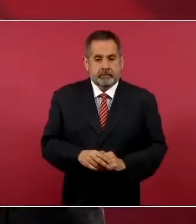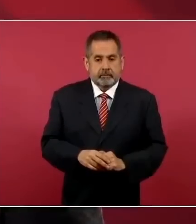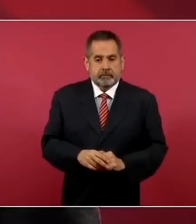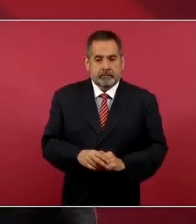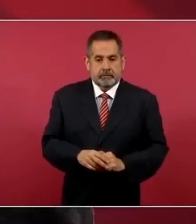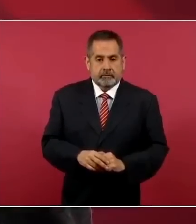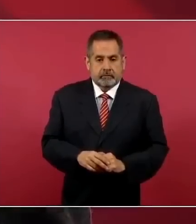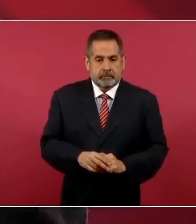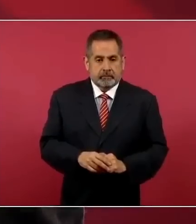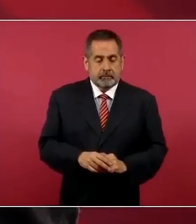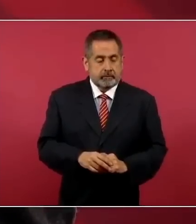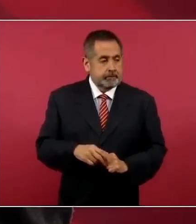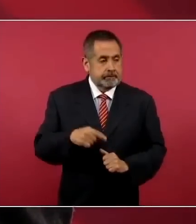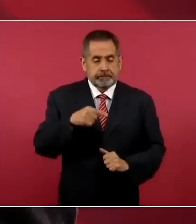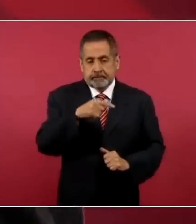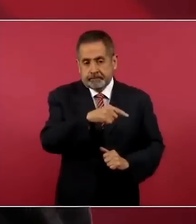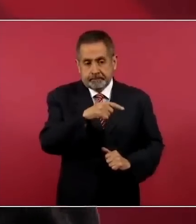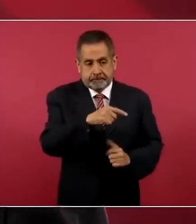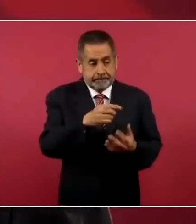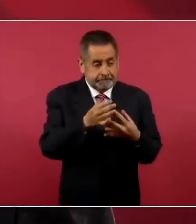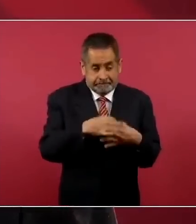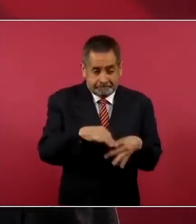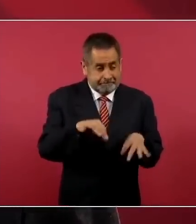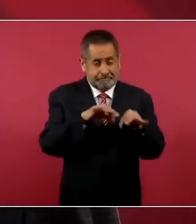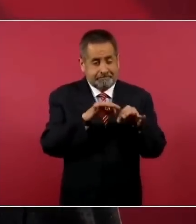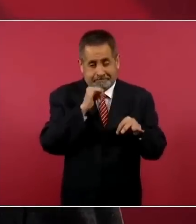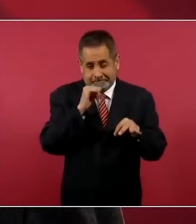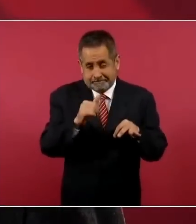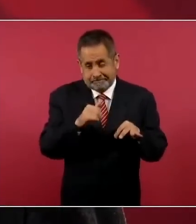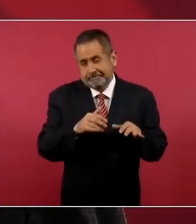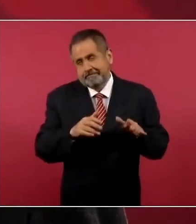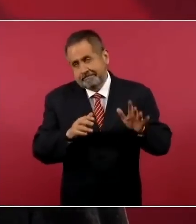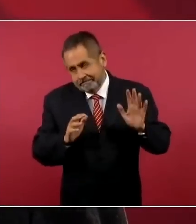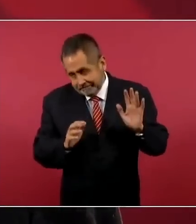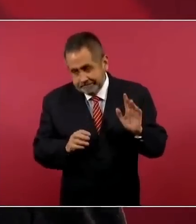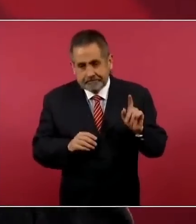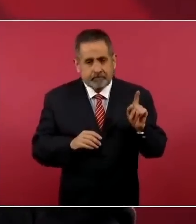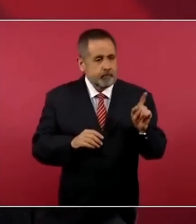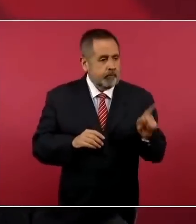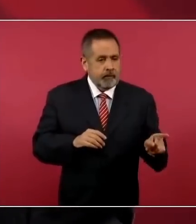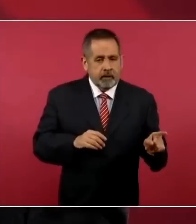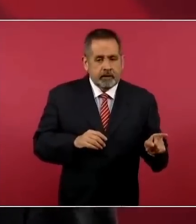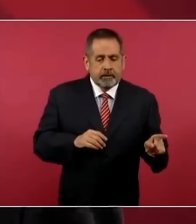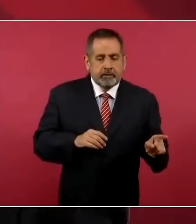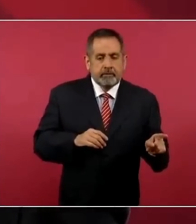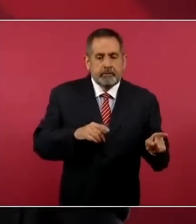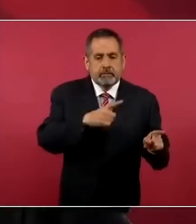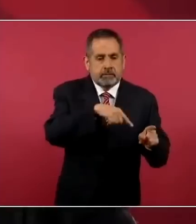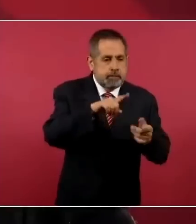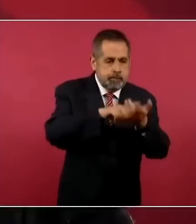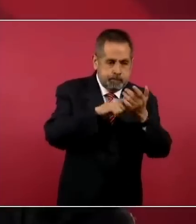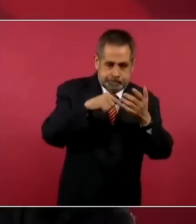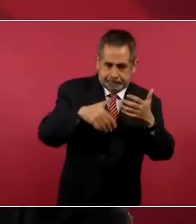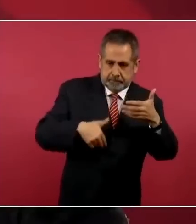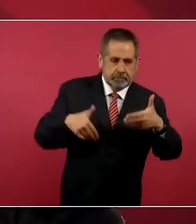aun cuando eso no es lo más importante, de todas maneras, pues están